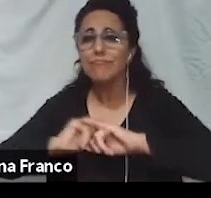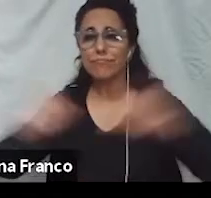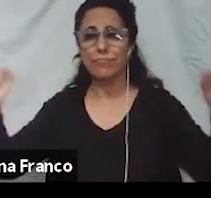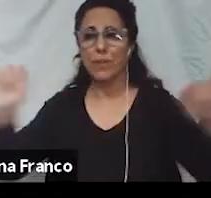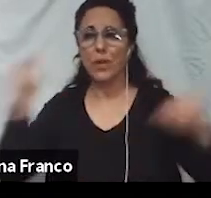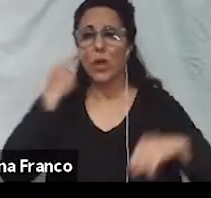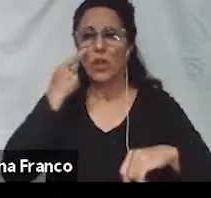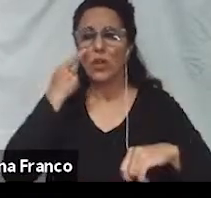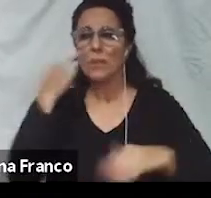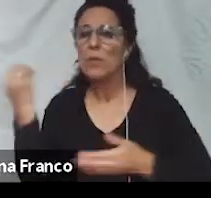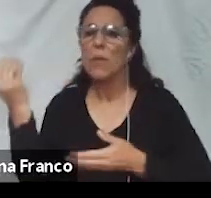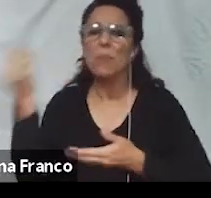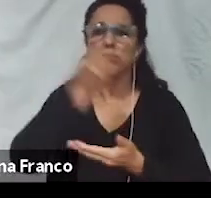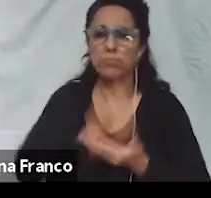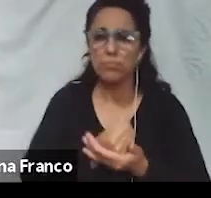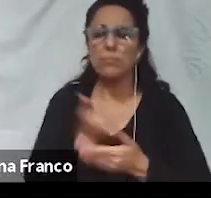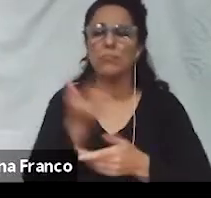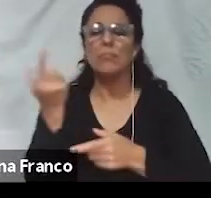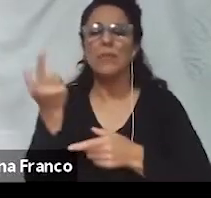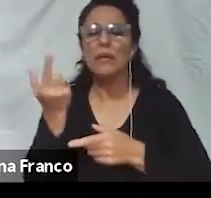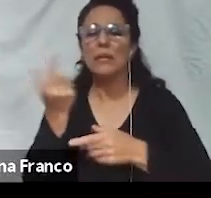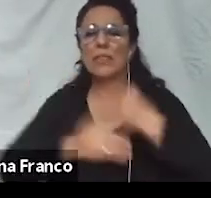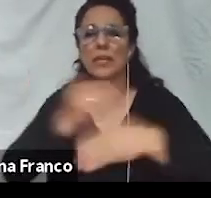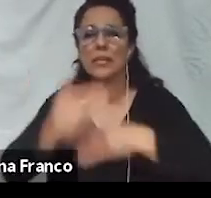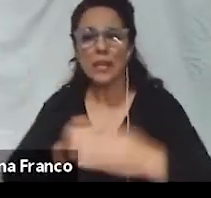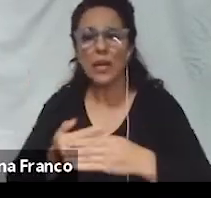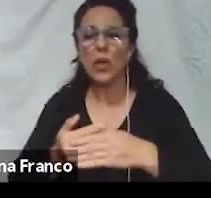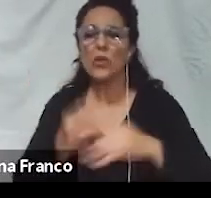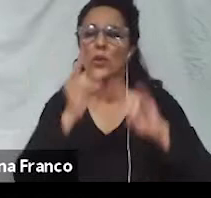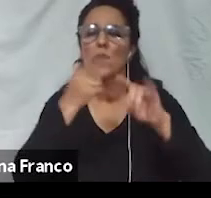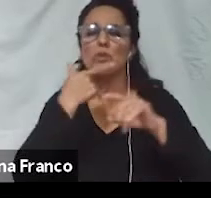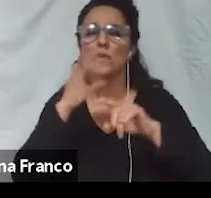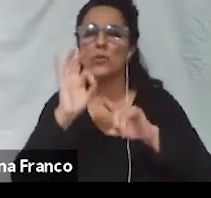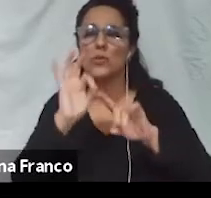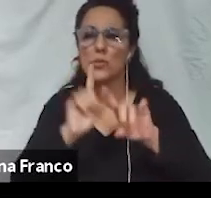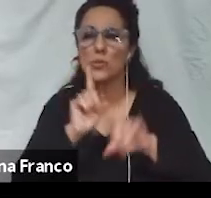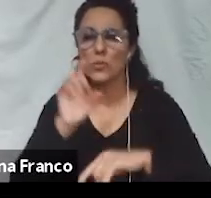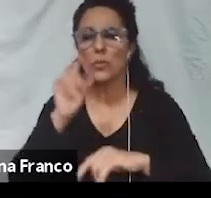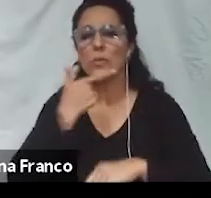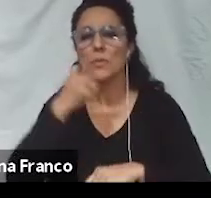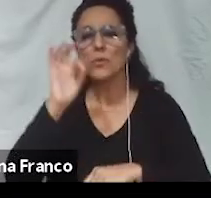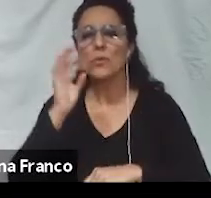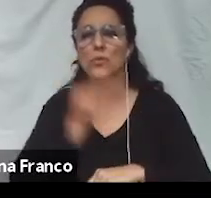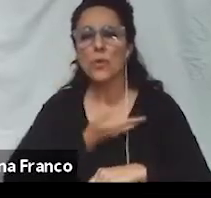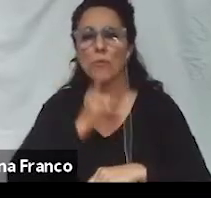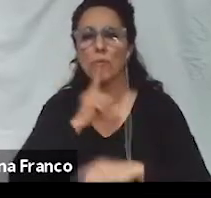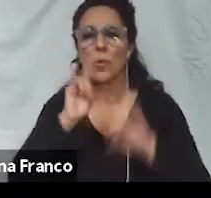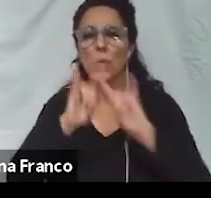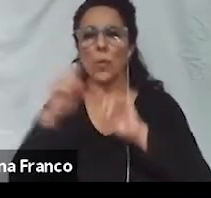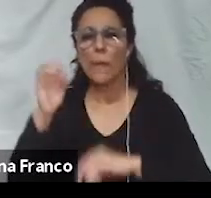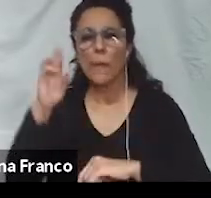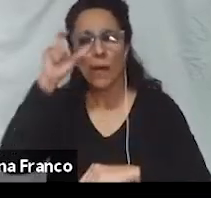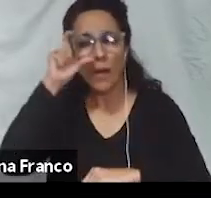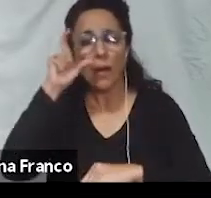este conocimiento para que sea parte también del desarrollo del software desde su inicio, ¿no? Y me parece lo más